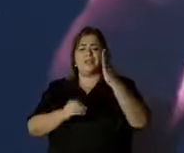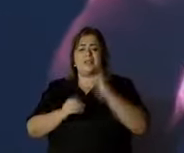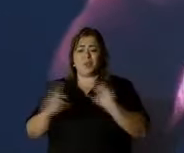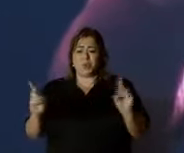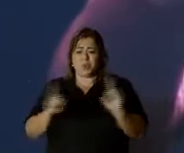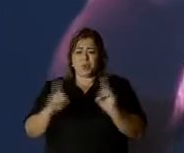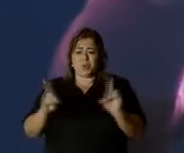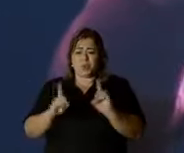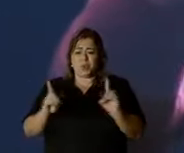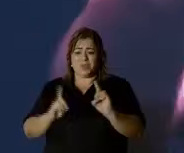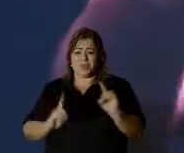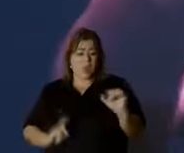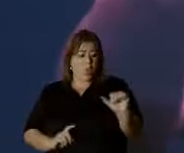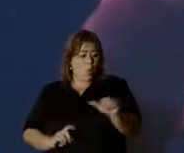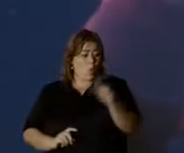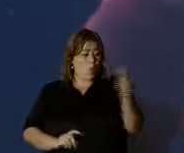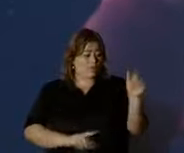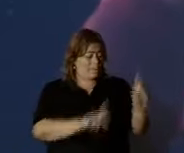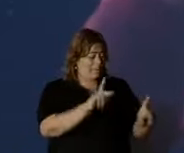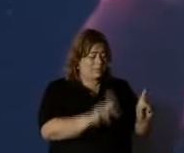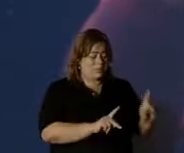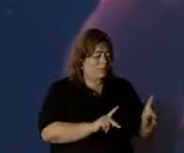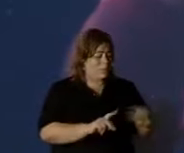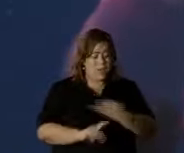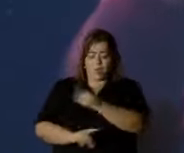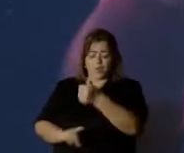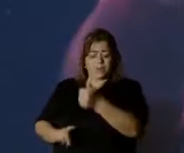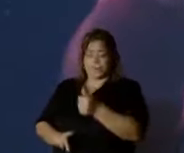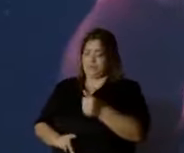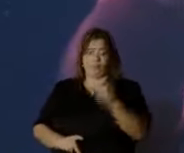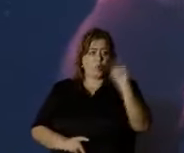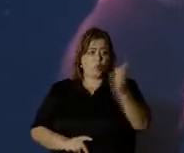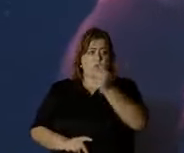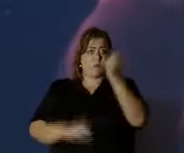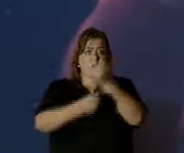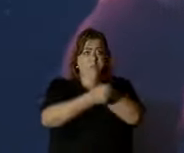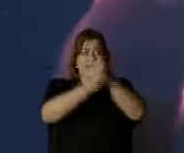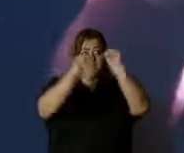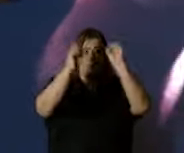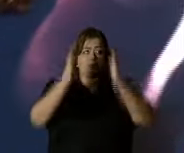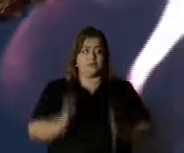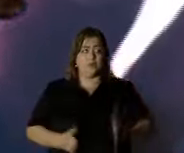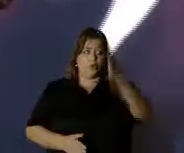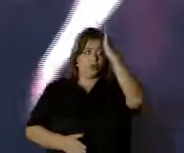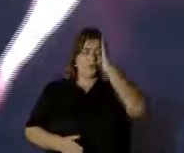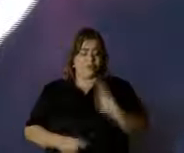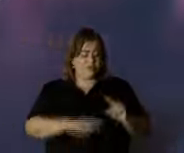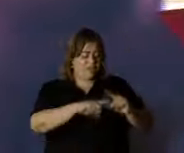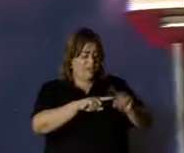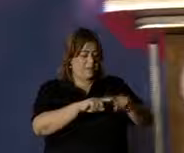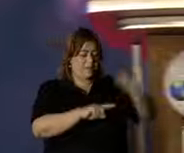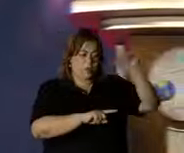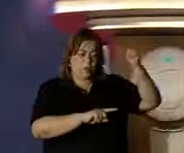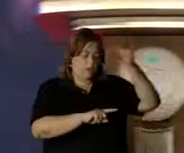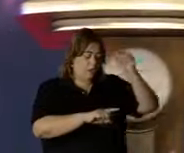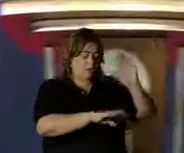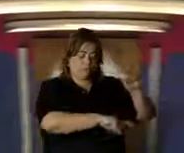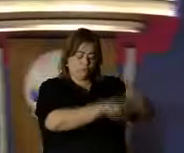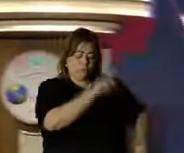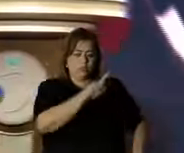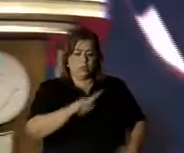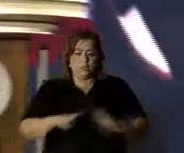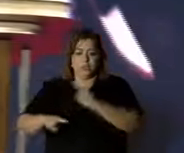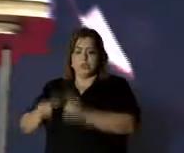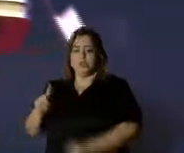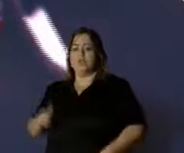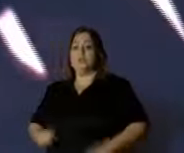ir? Si ninguno está en salvación, si ninguno está en palabra, bendíete. ¿A dónde voy a ir? No puedo depender de un gobierno. Ellos hacen lo que pueden, pero yo